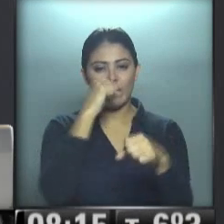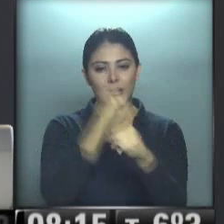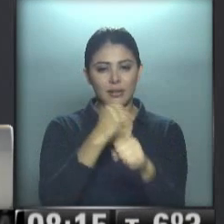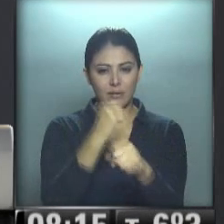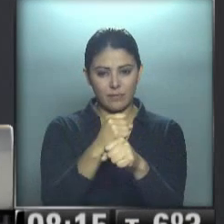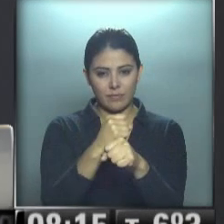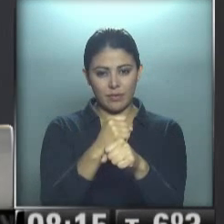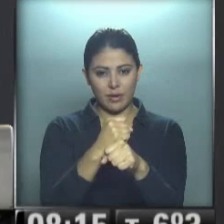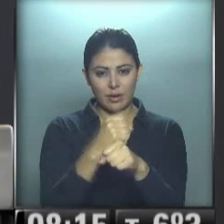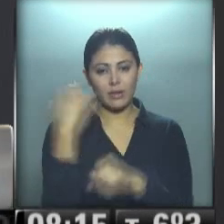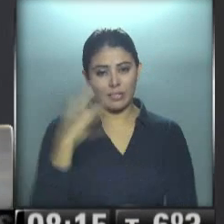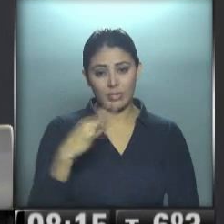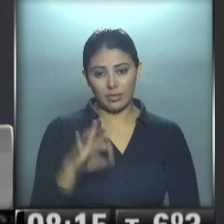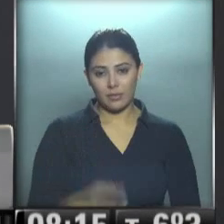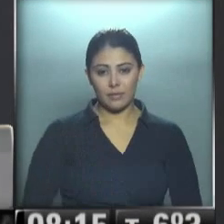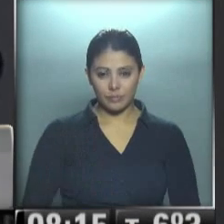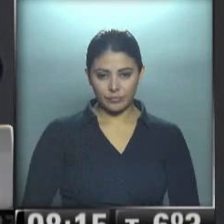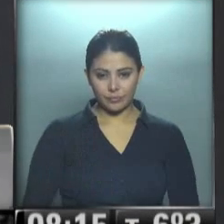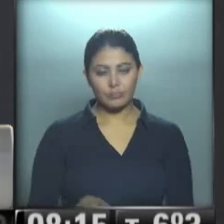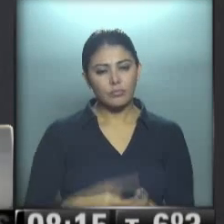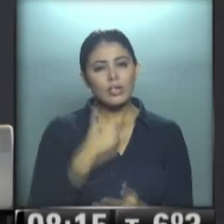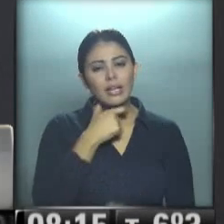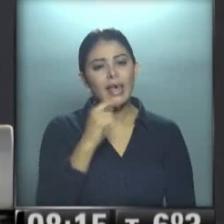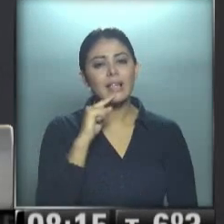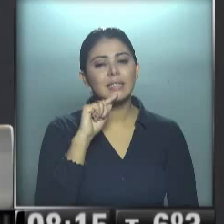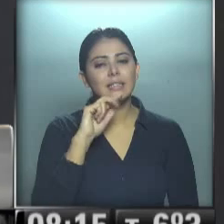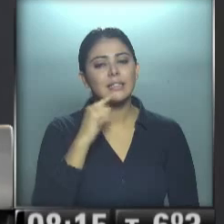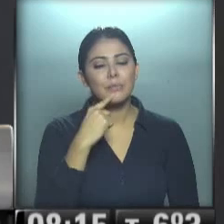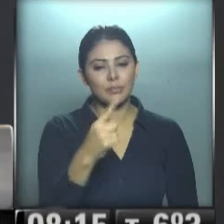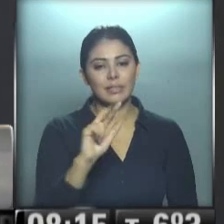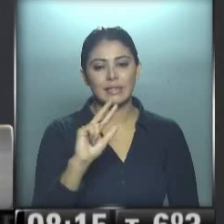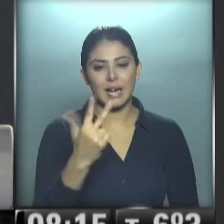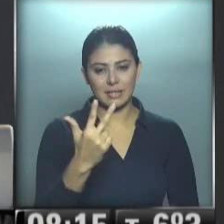nos corresponde hacer pero quiero hacer el 3-3